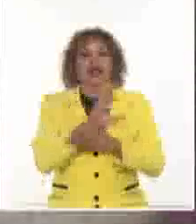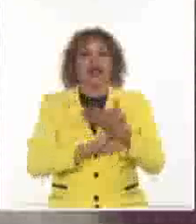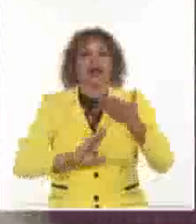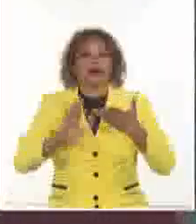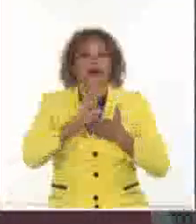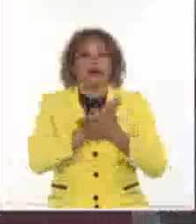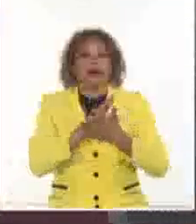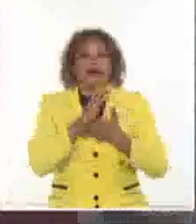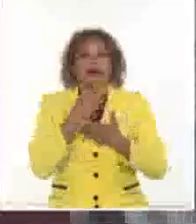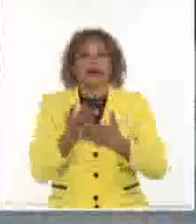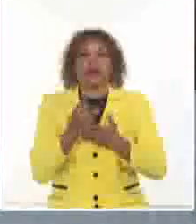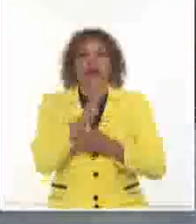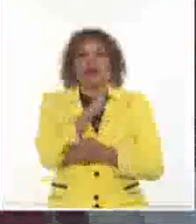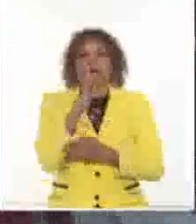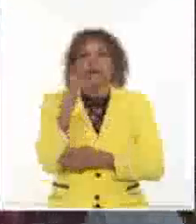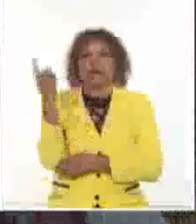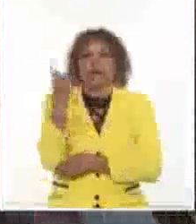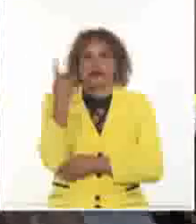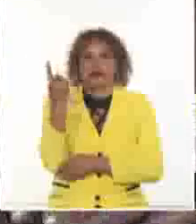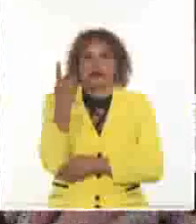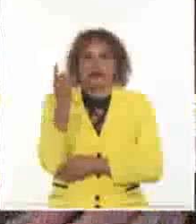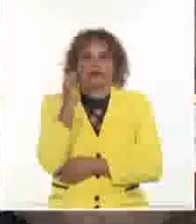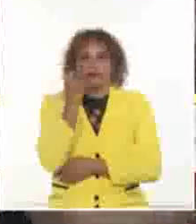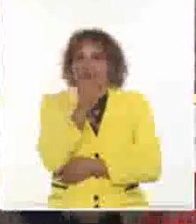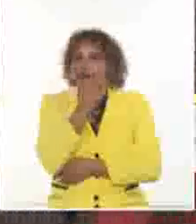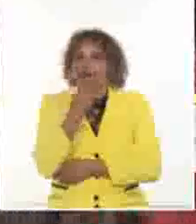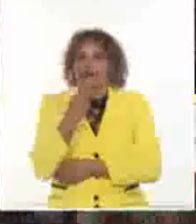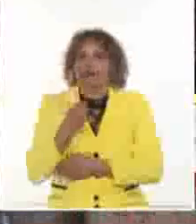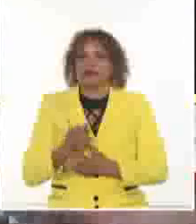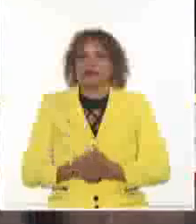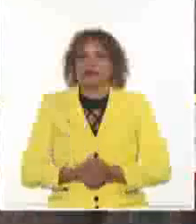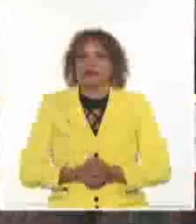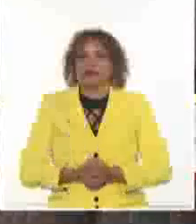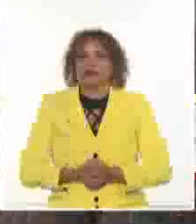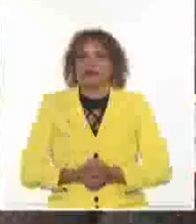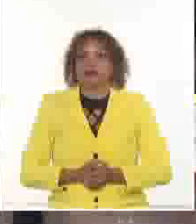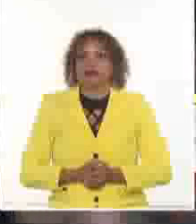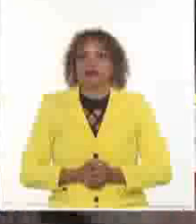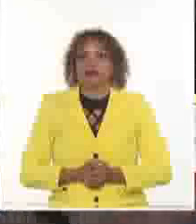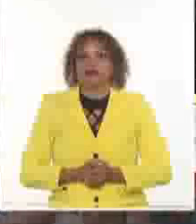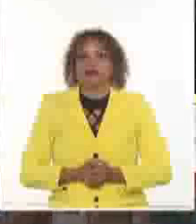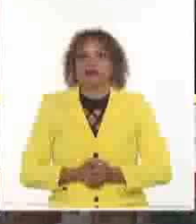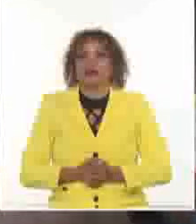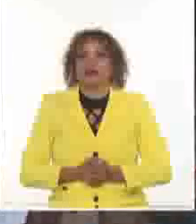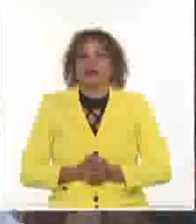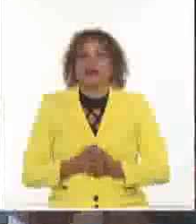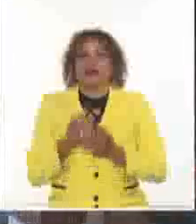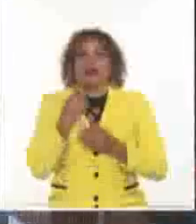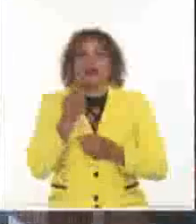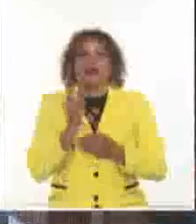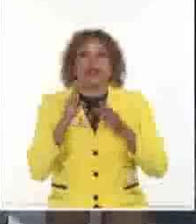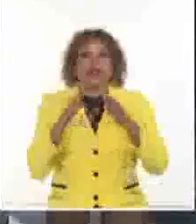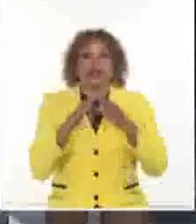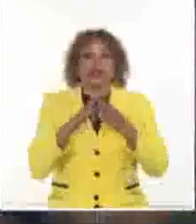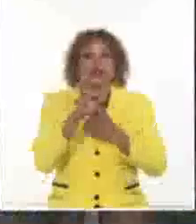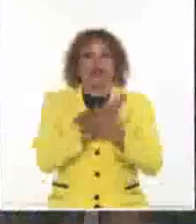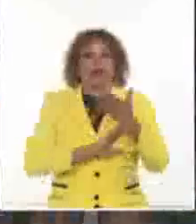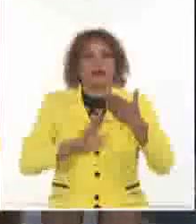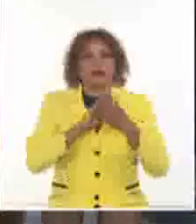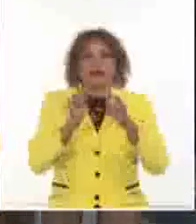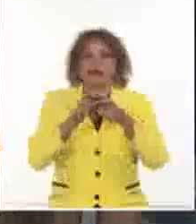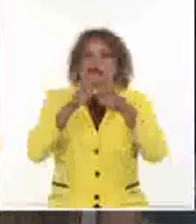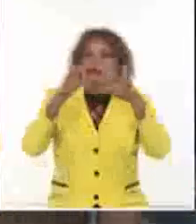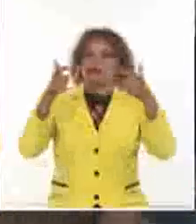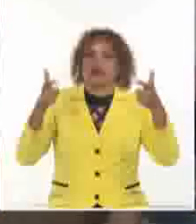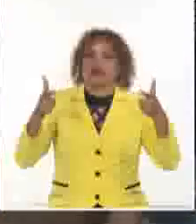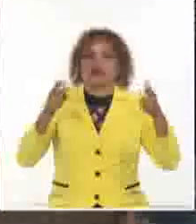la Biblioteca Nacional José Martí. Los fondos de la biblioteca sobre la Casa de las Américas son muy amplios.